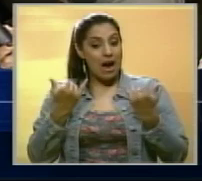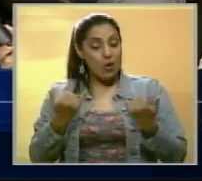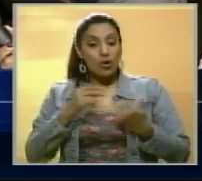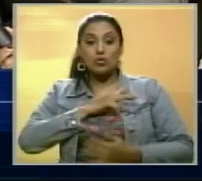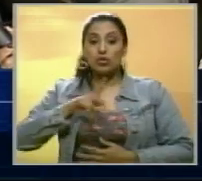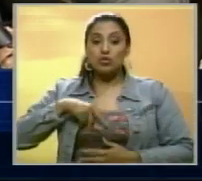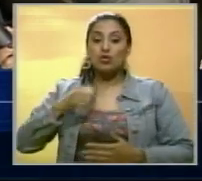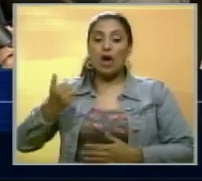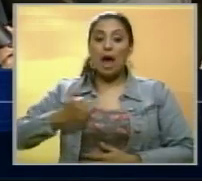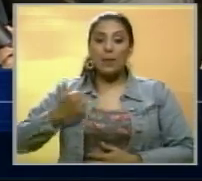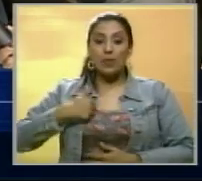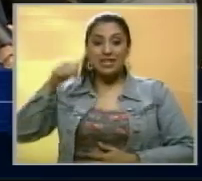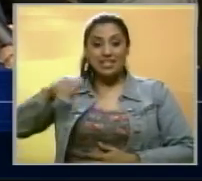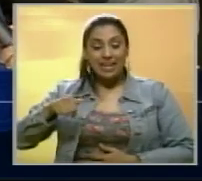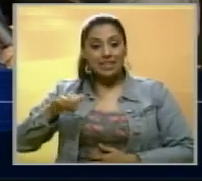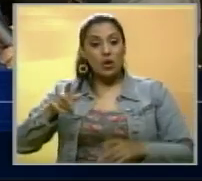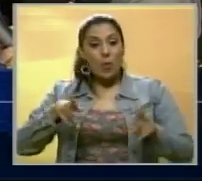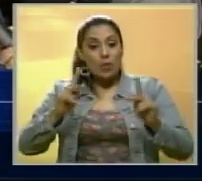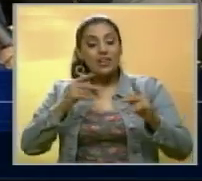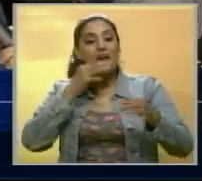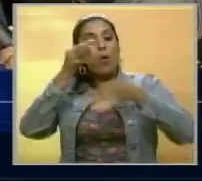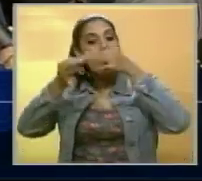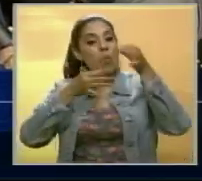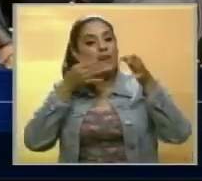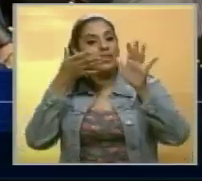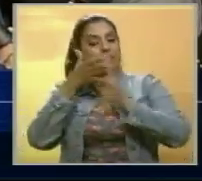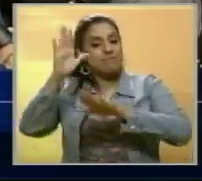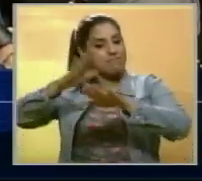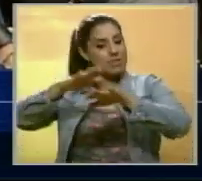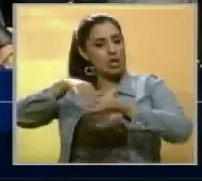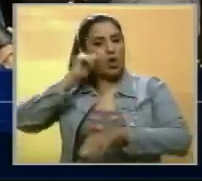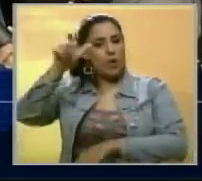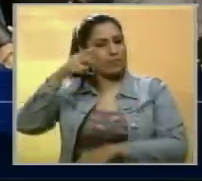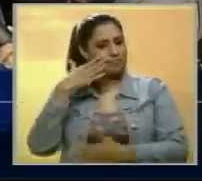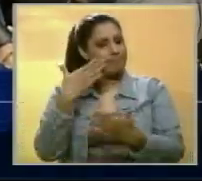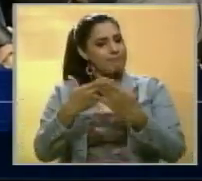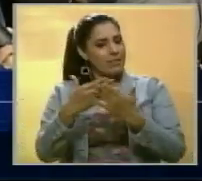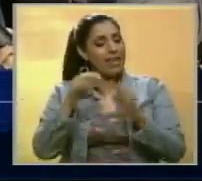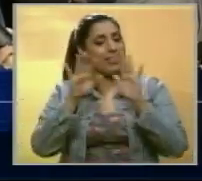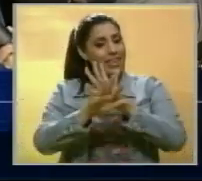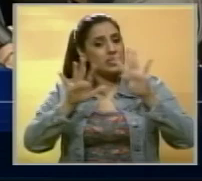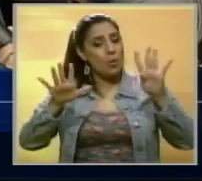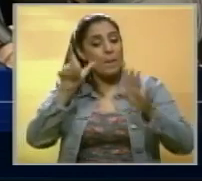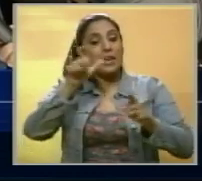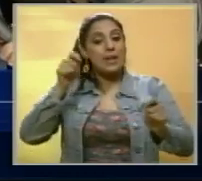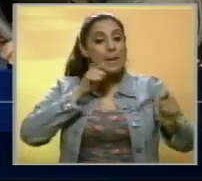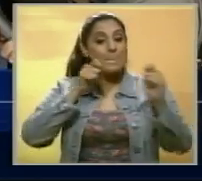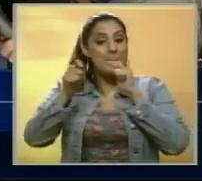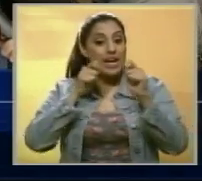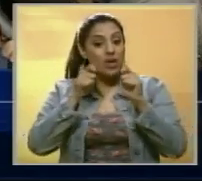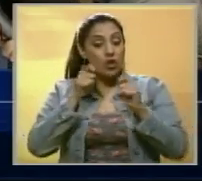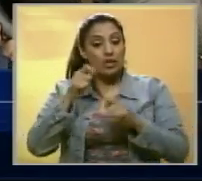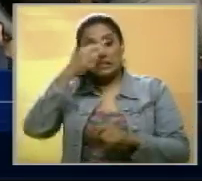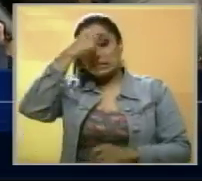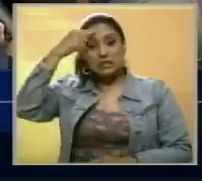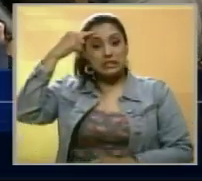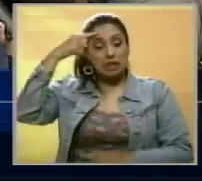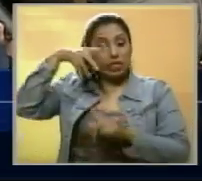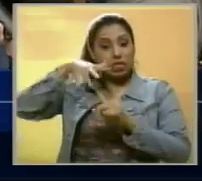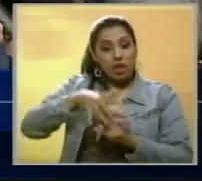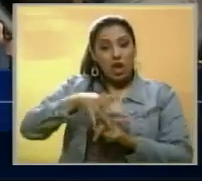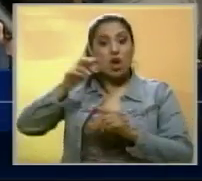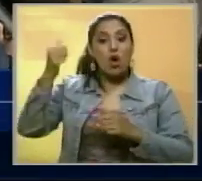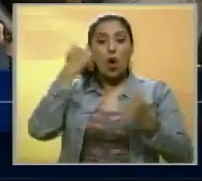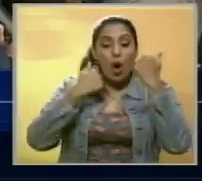estamos aprovechando esta oportunidad para decirle al señor Zapatero, mire, señor Zapatero, ¿vio? 19 periodistas hostigados,